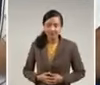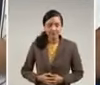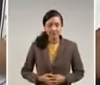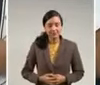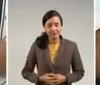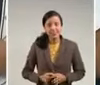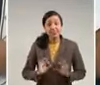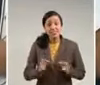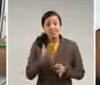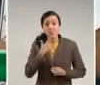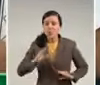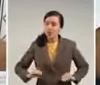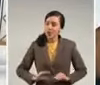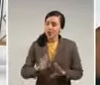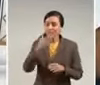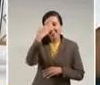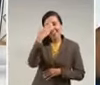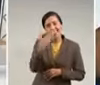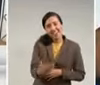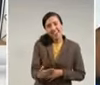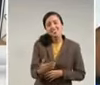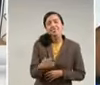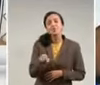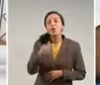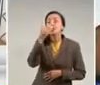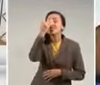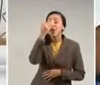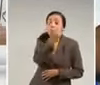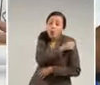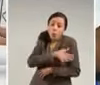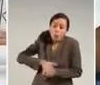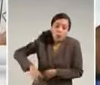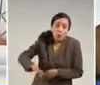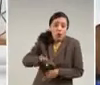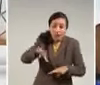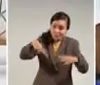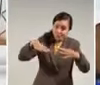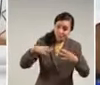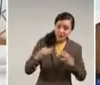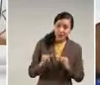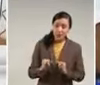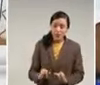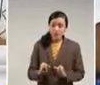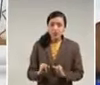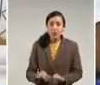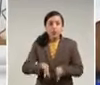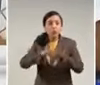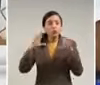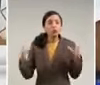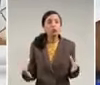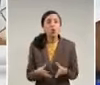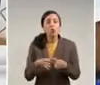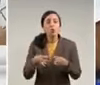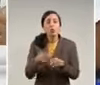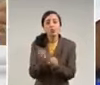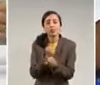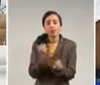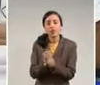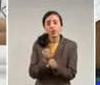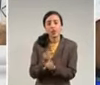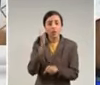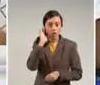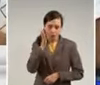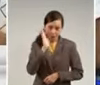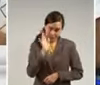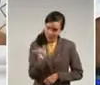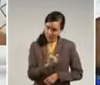Sí, muy buenos días. Muchísimas gracias. El saludo para la teleaudiencia del país y para todo el equipo de la conferencia. En efecto, tras